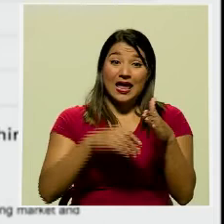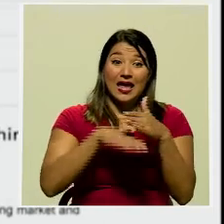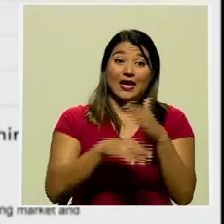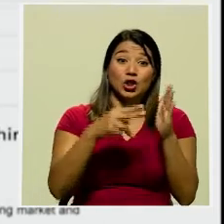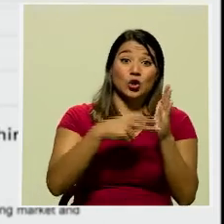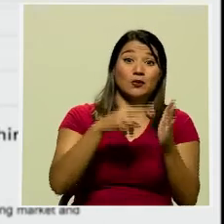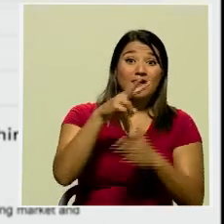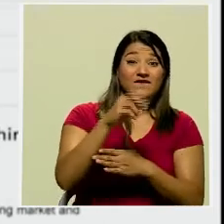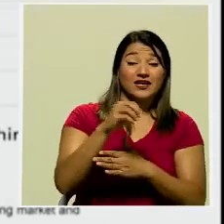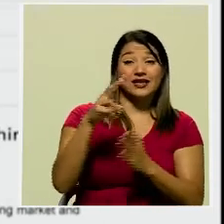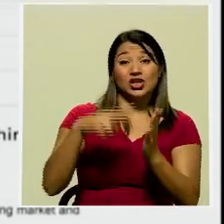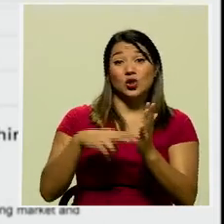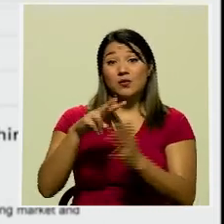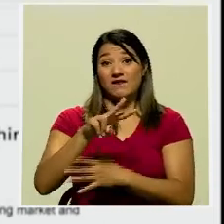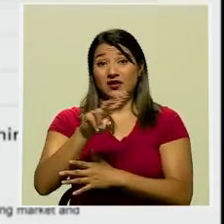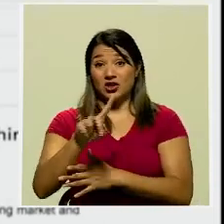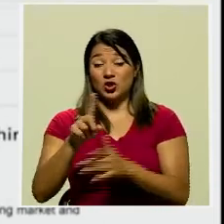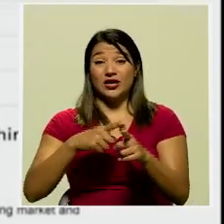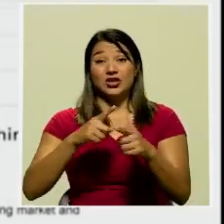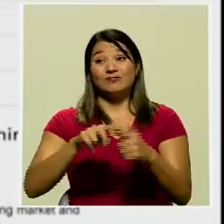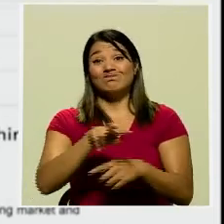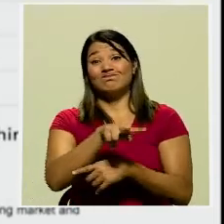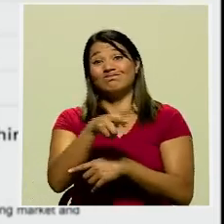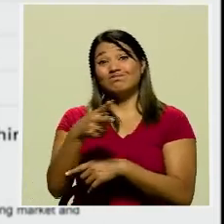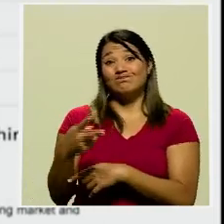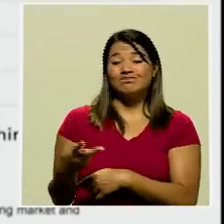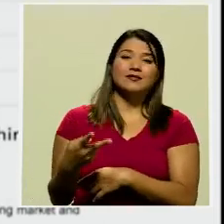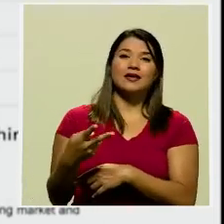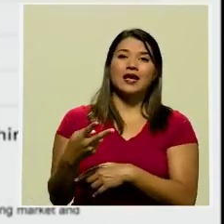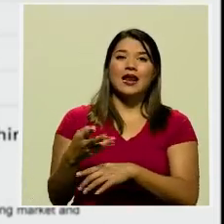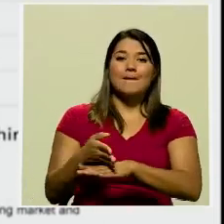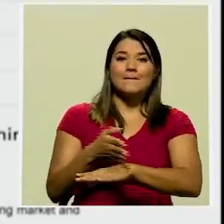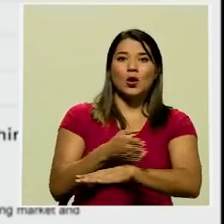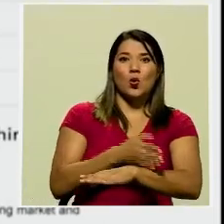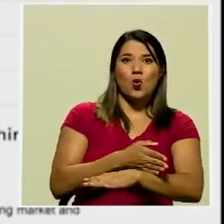2021, revirtiendo las tendencias de las últimas 2 décadas.